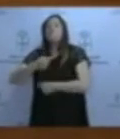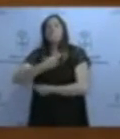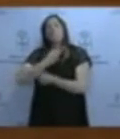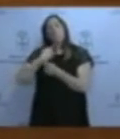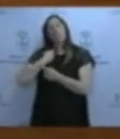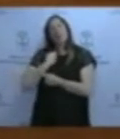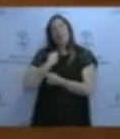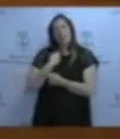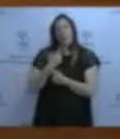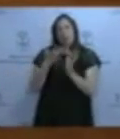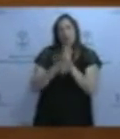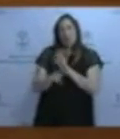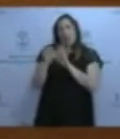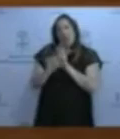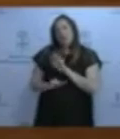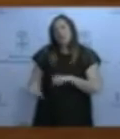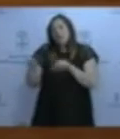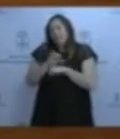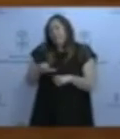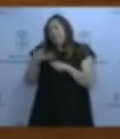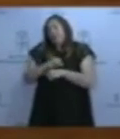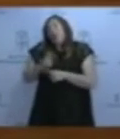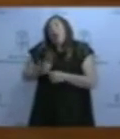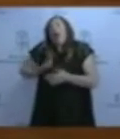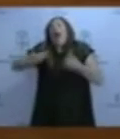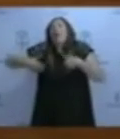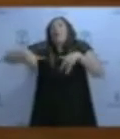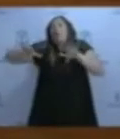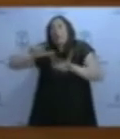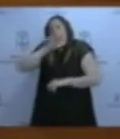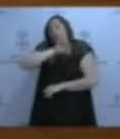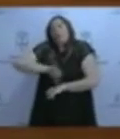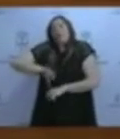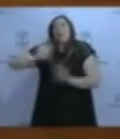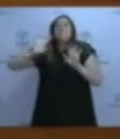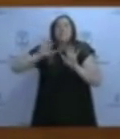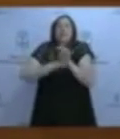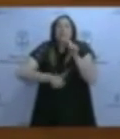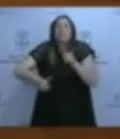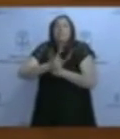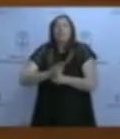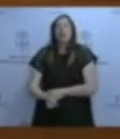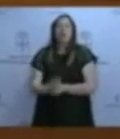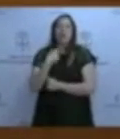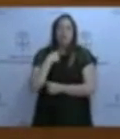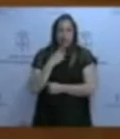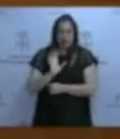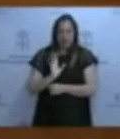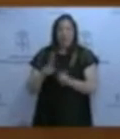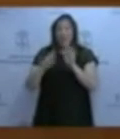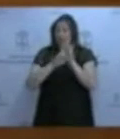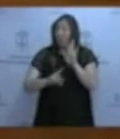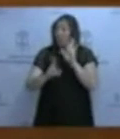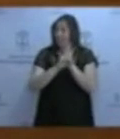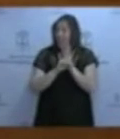contador, no sale de la lista, la acabarán operando algún día, pero pierde la prioridad. Esto bien de ese Real Decreto, pero y el Partido Socialista